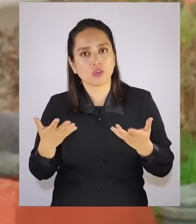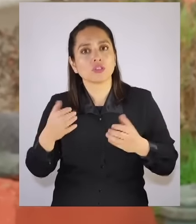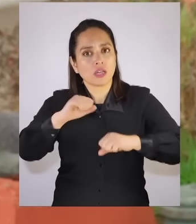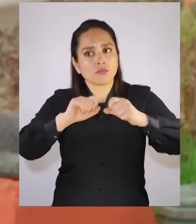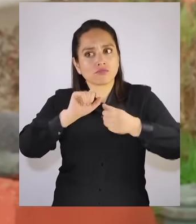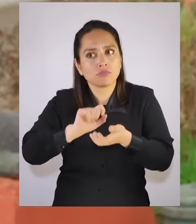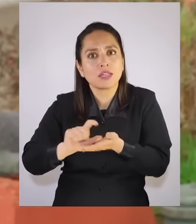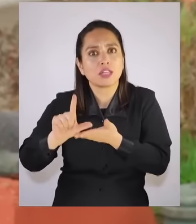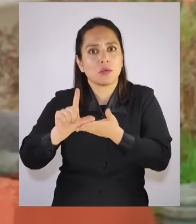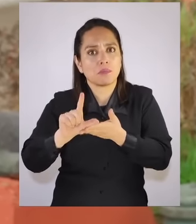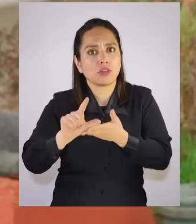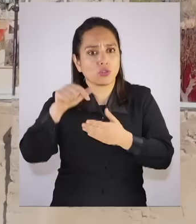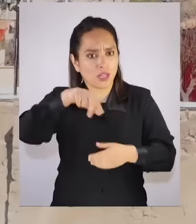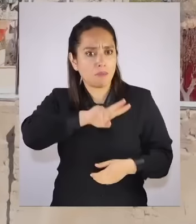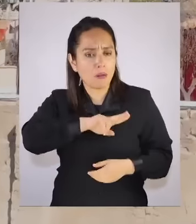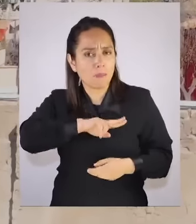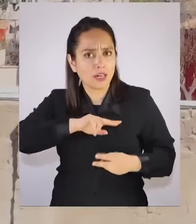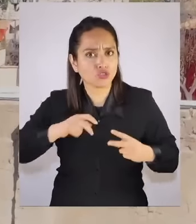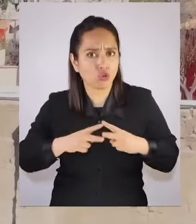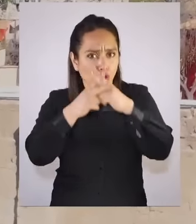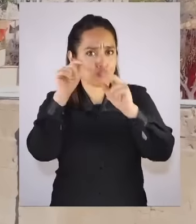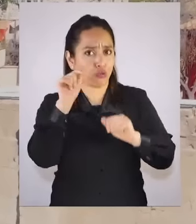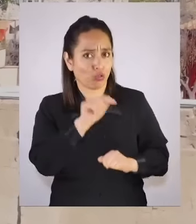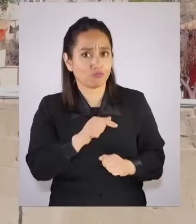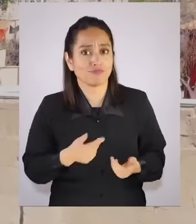que vino a instalar acá en Valparaíso.